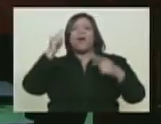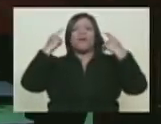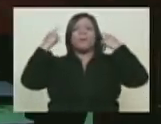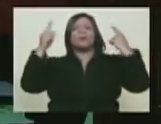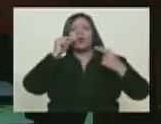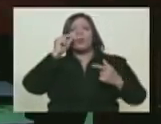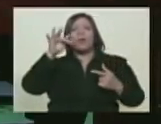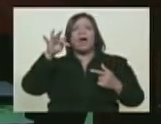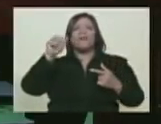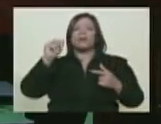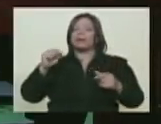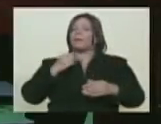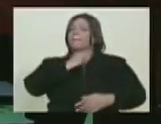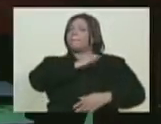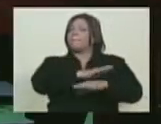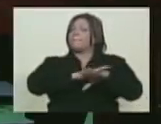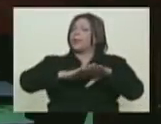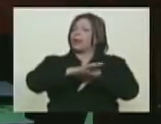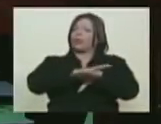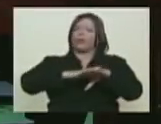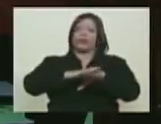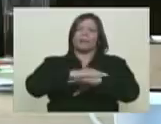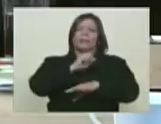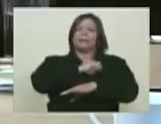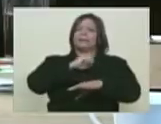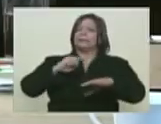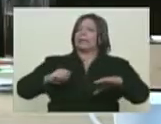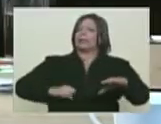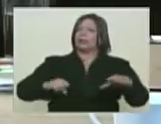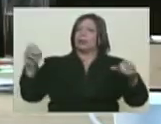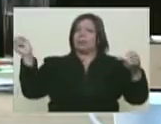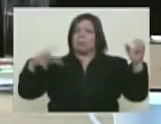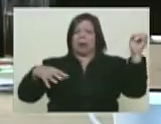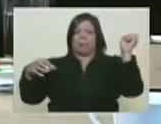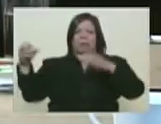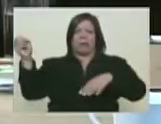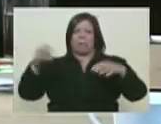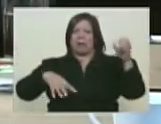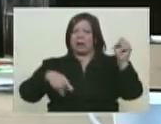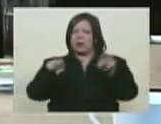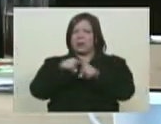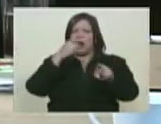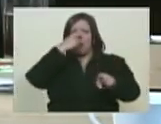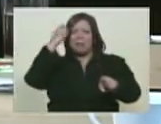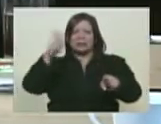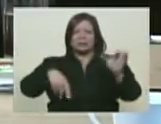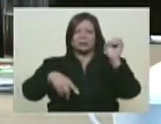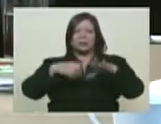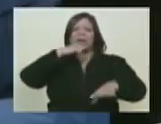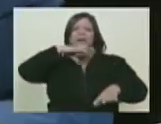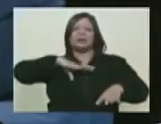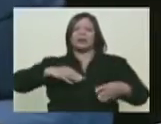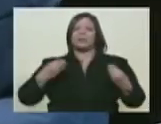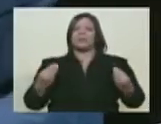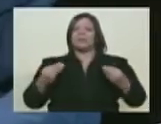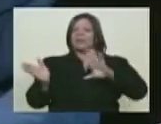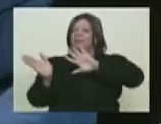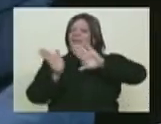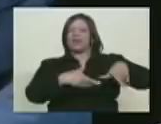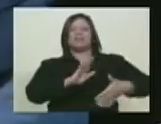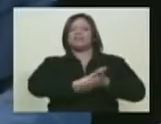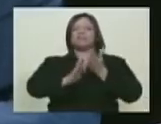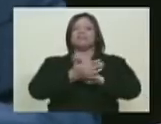Ay, perdónalo, señor, porque no saben lo que hacen y van a ir al basurero de la historia en los próximos meses. Bueno, pero hablemos de cosas